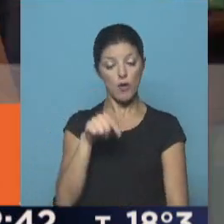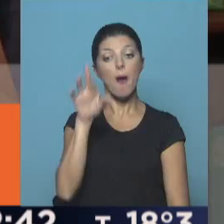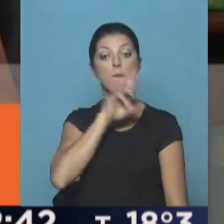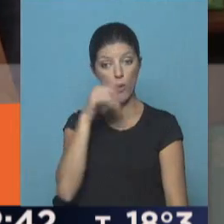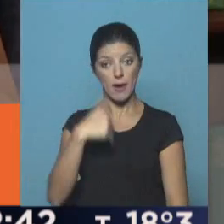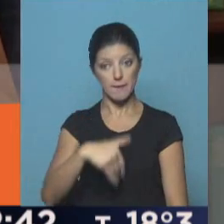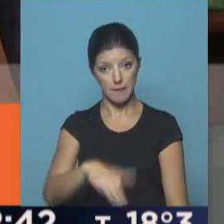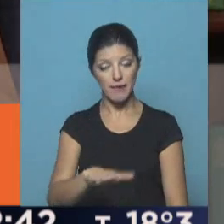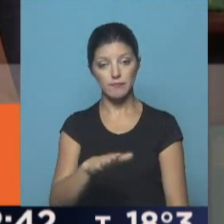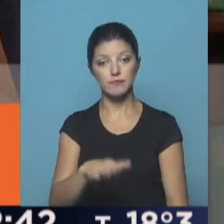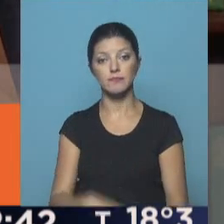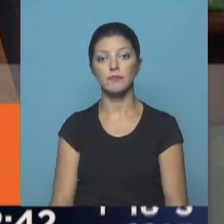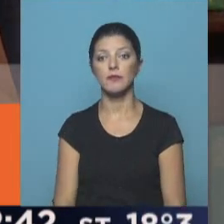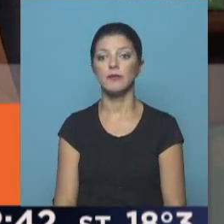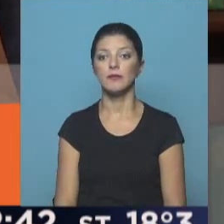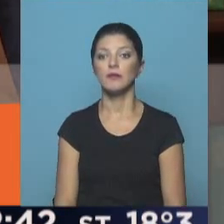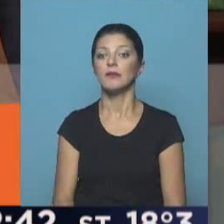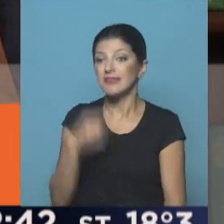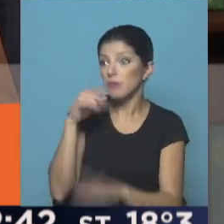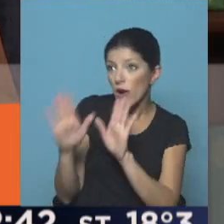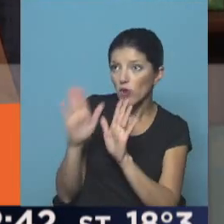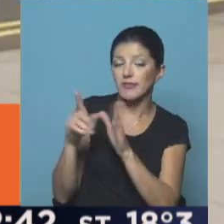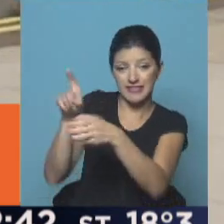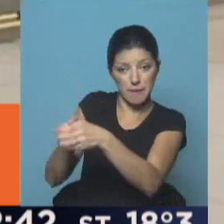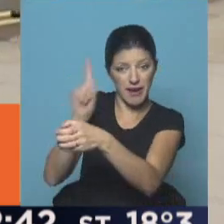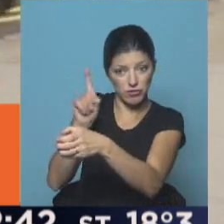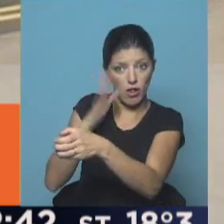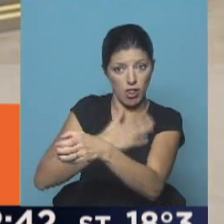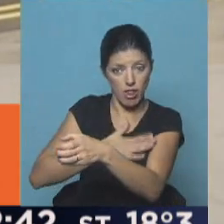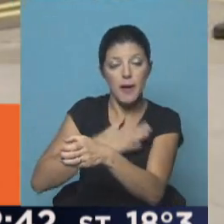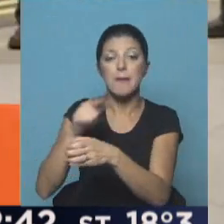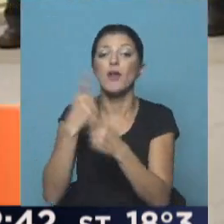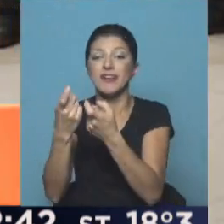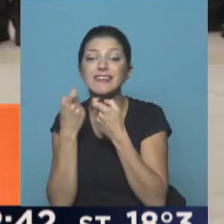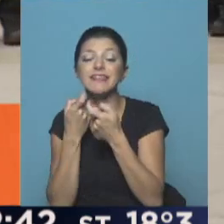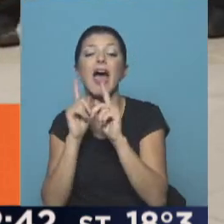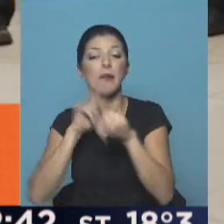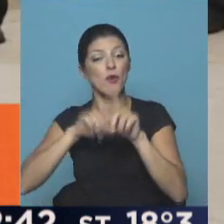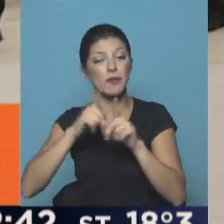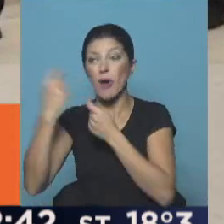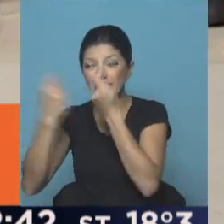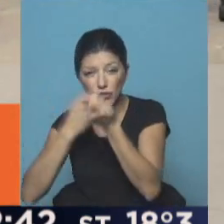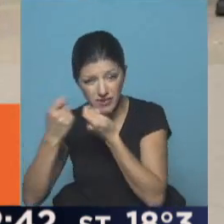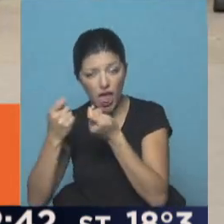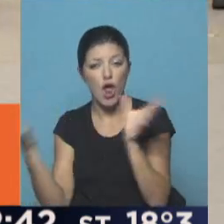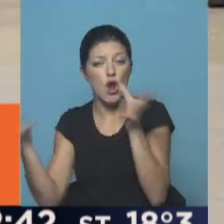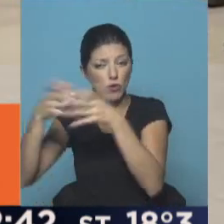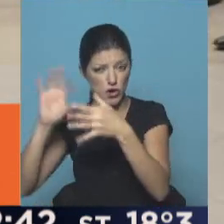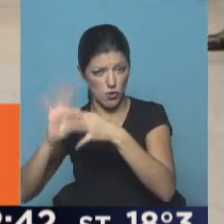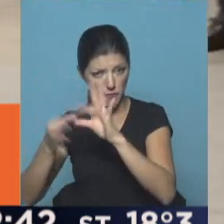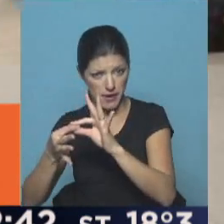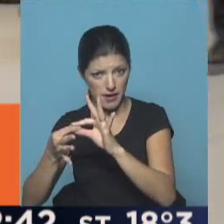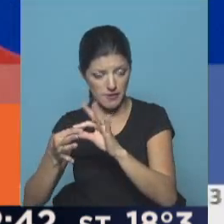a renunciar a un Brexit duro con tal de quedarse y necesita negociar con la Unión Europea. Está en una posición de desventaja